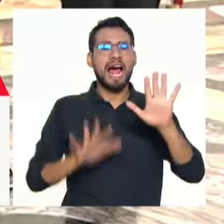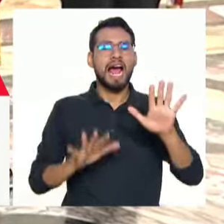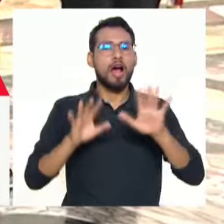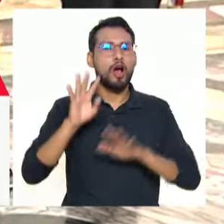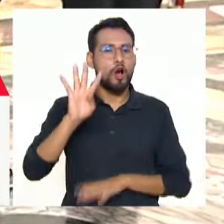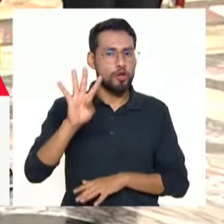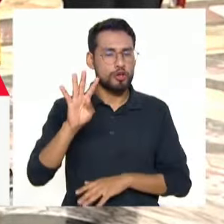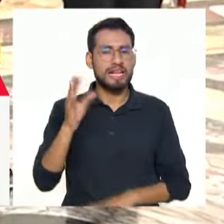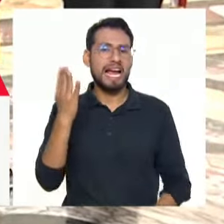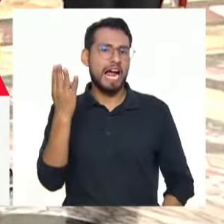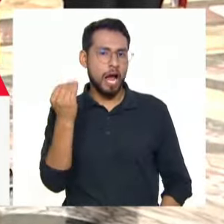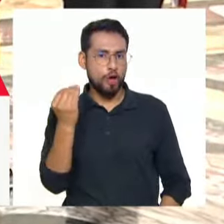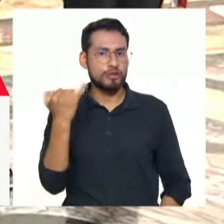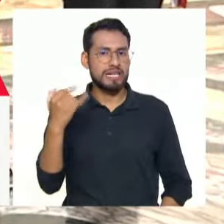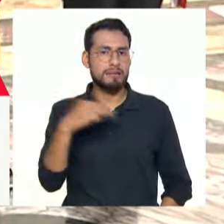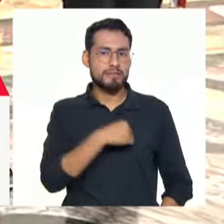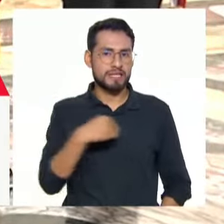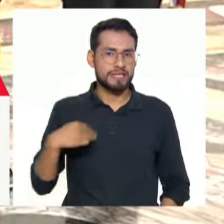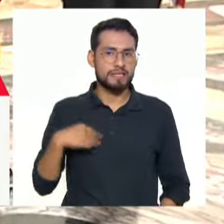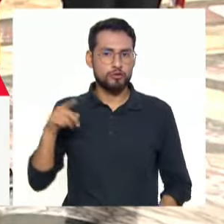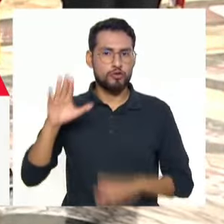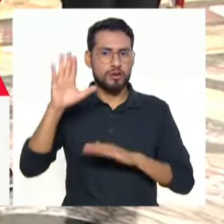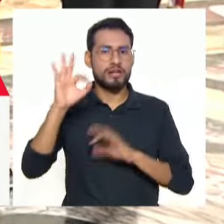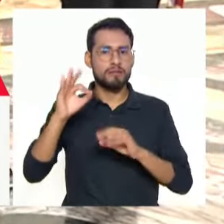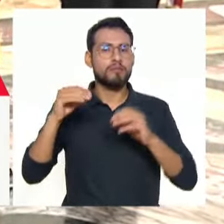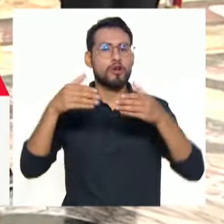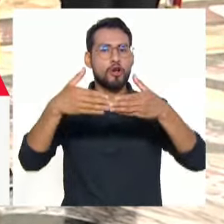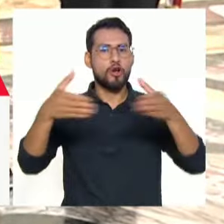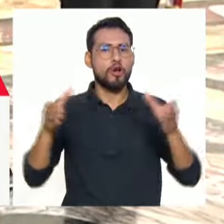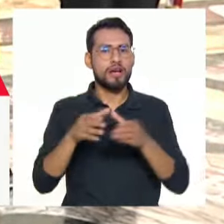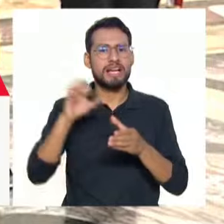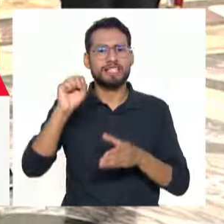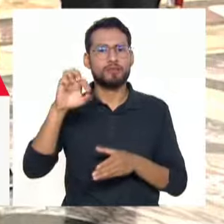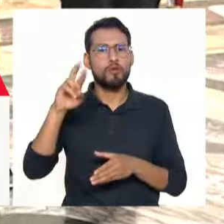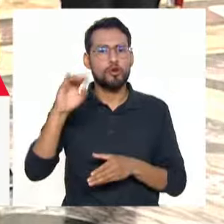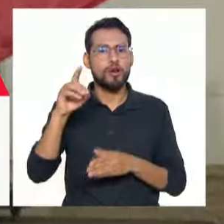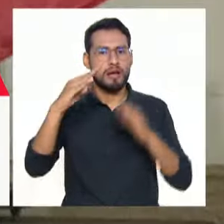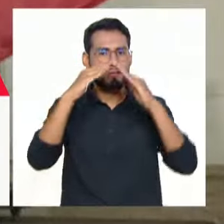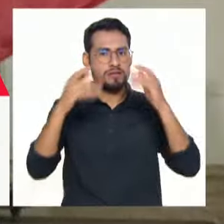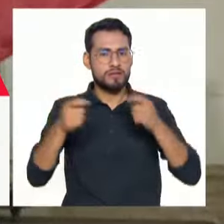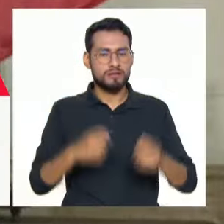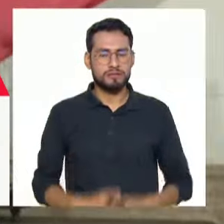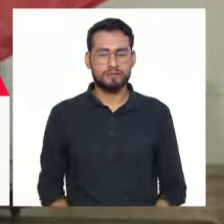que juramentan acá en la sala El Espuro de Palacio de Gobierno.